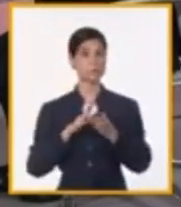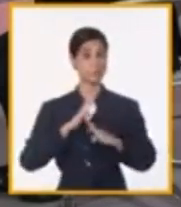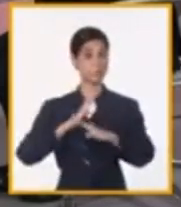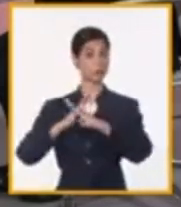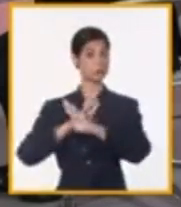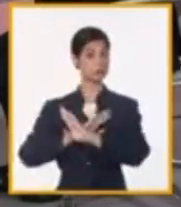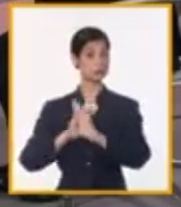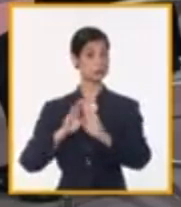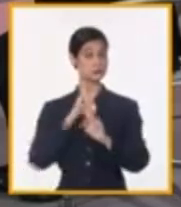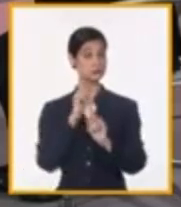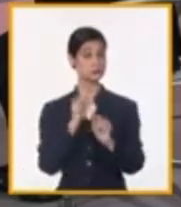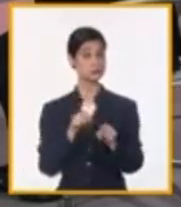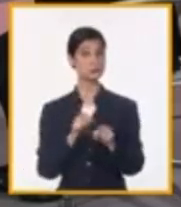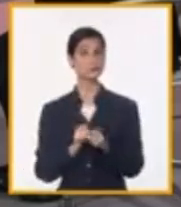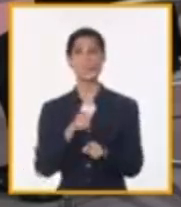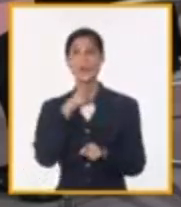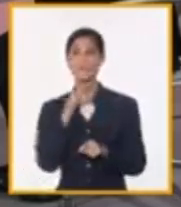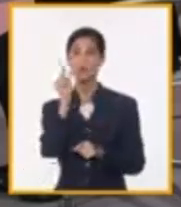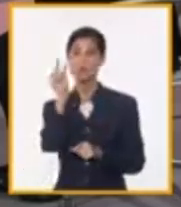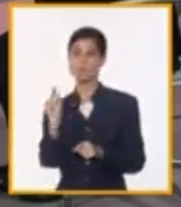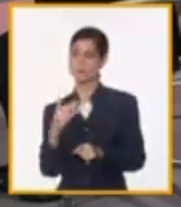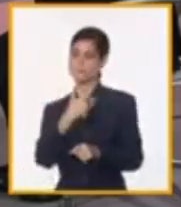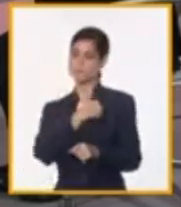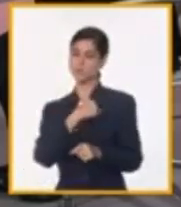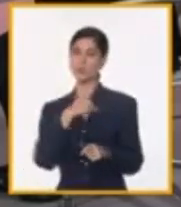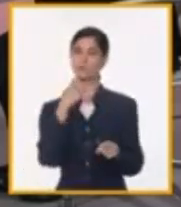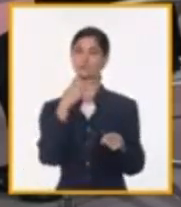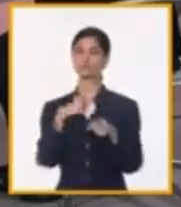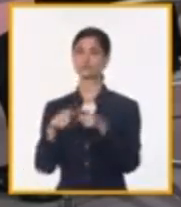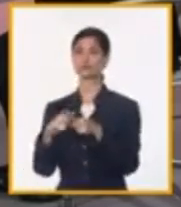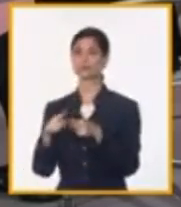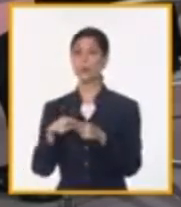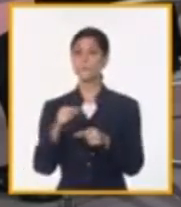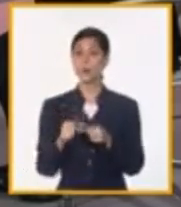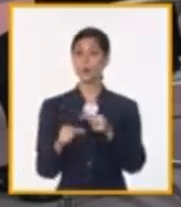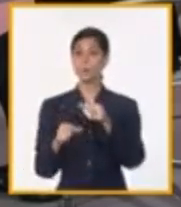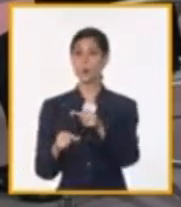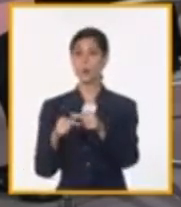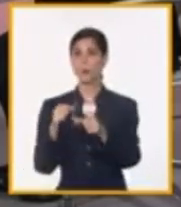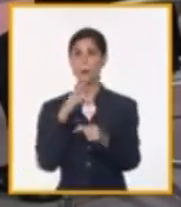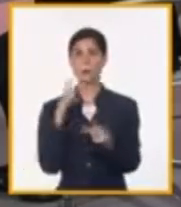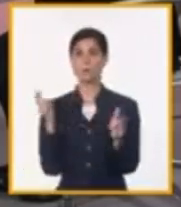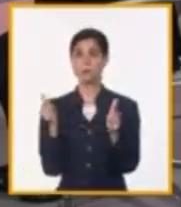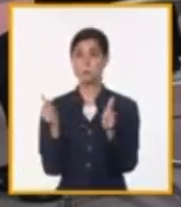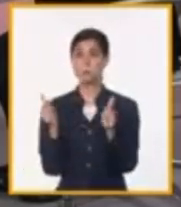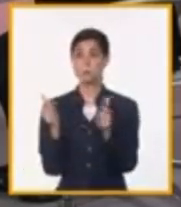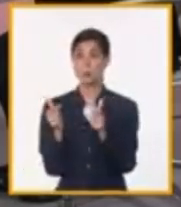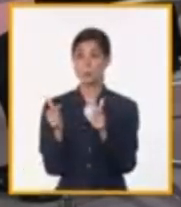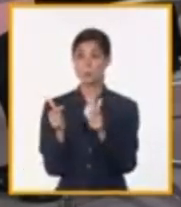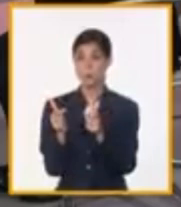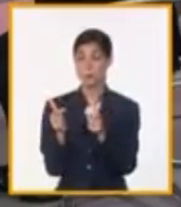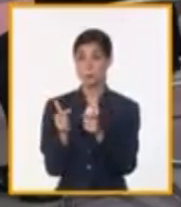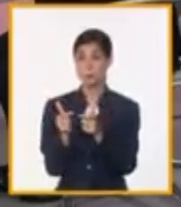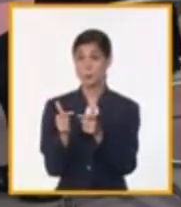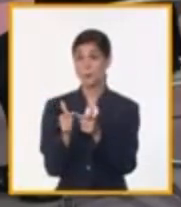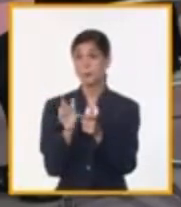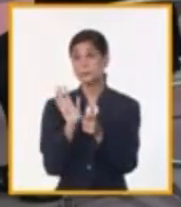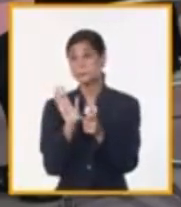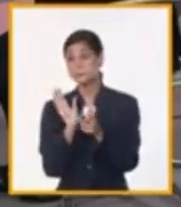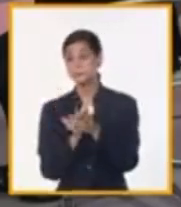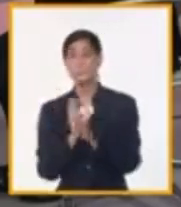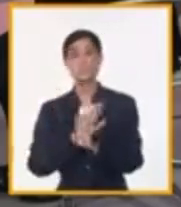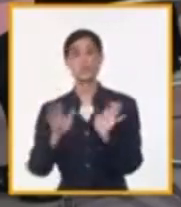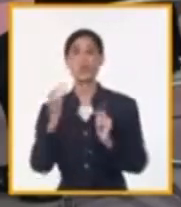cae un oficial un Sargento buenoo Pero ellos están cayendo hay los ataques de hisbol al norte de Israel